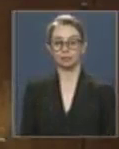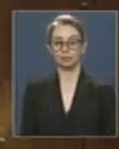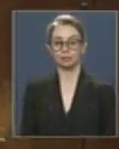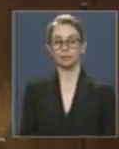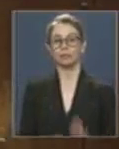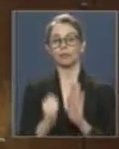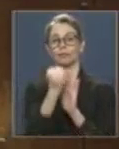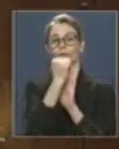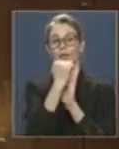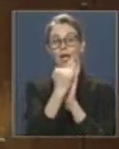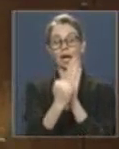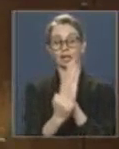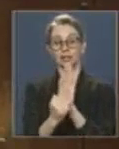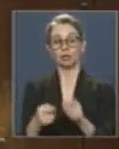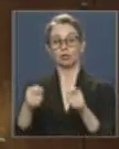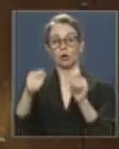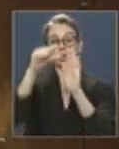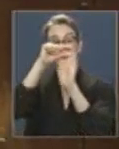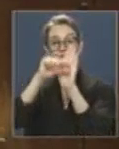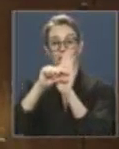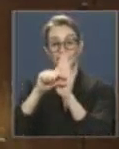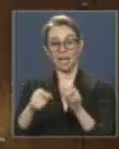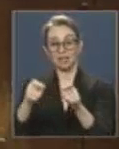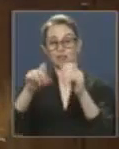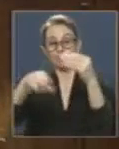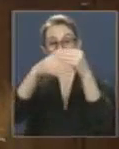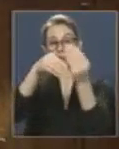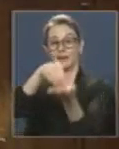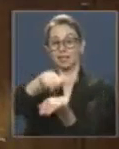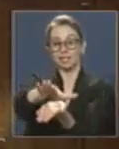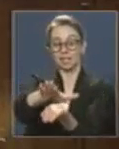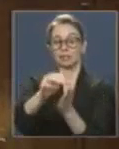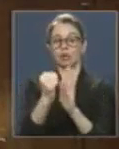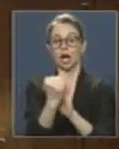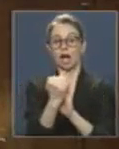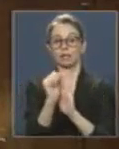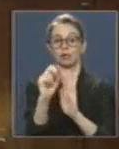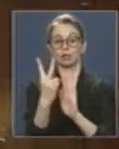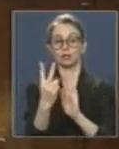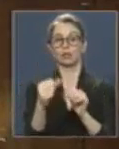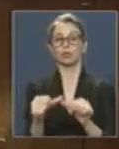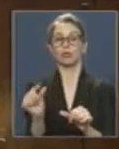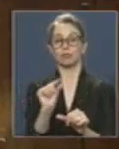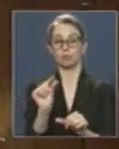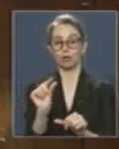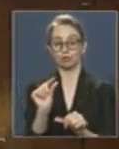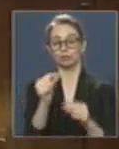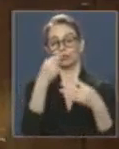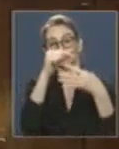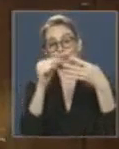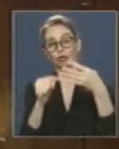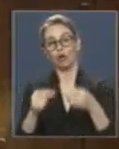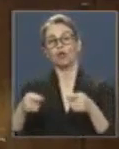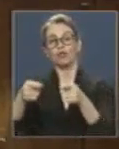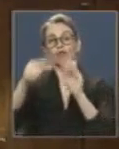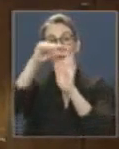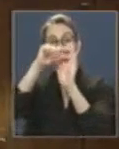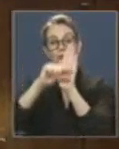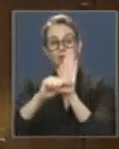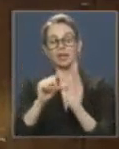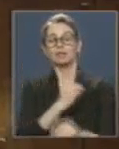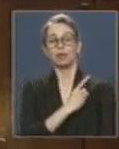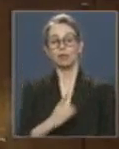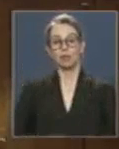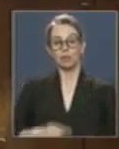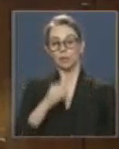Los artículos e indicaciones rechazadas fueron el artículo segundo transitorio y diversas indicaciones formuladas por